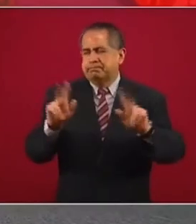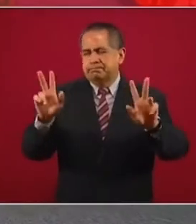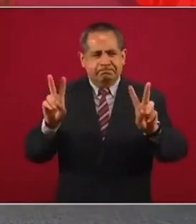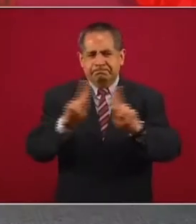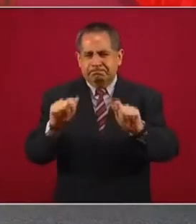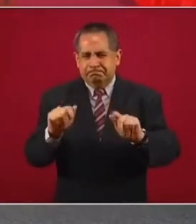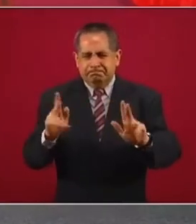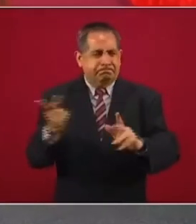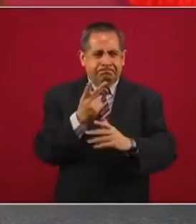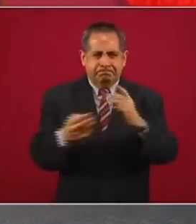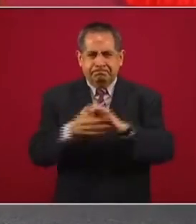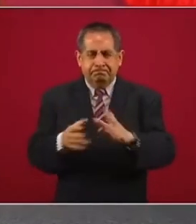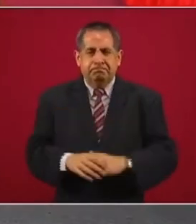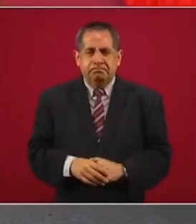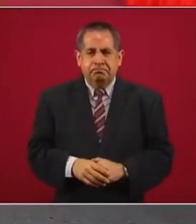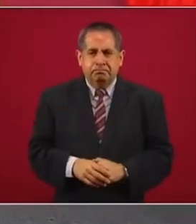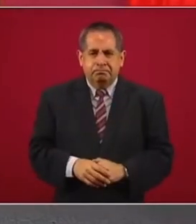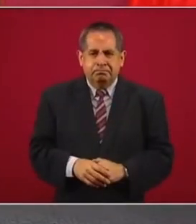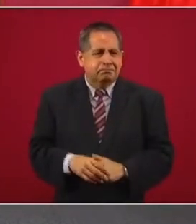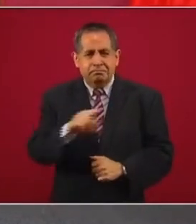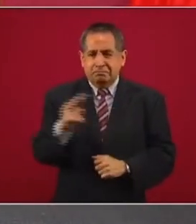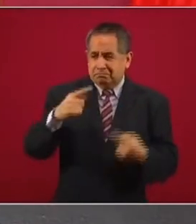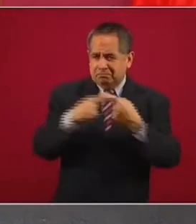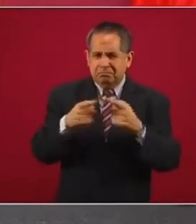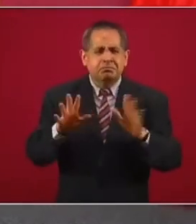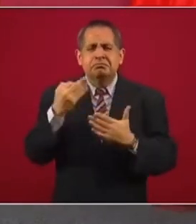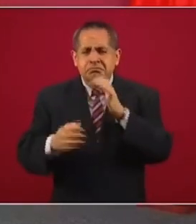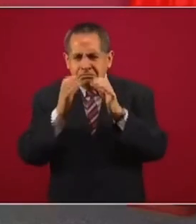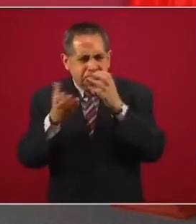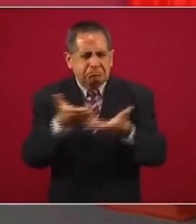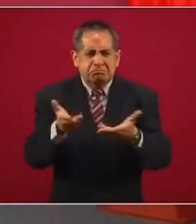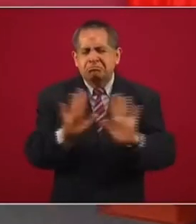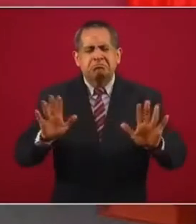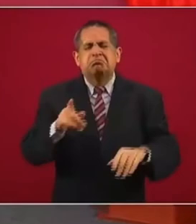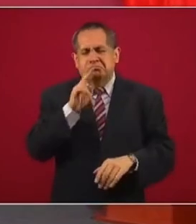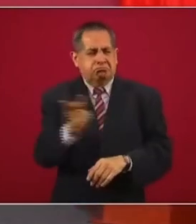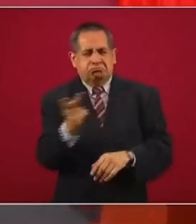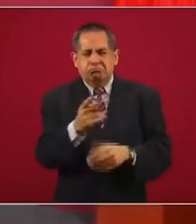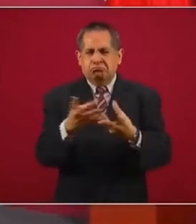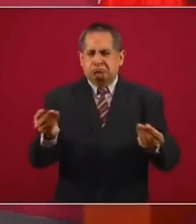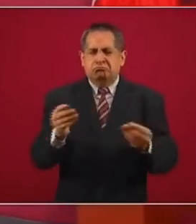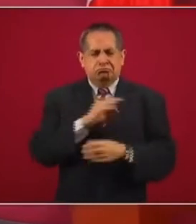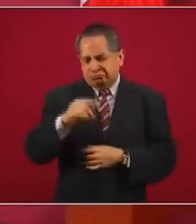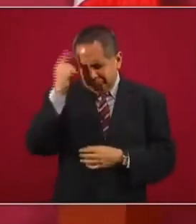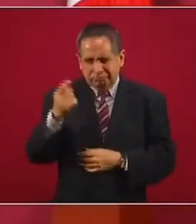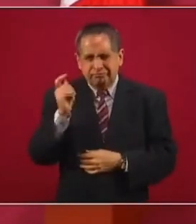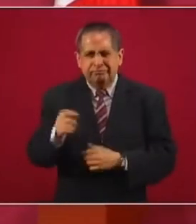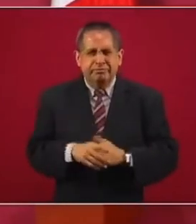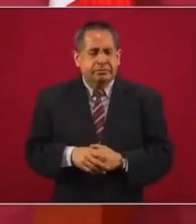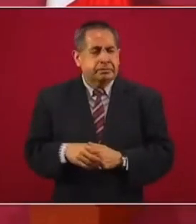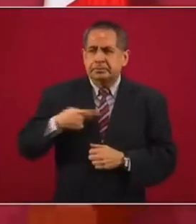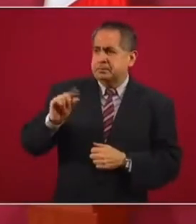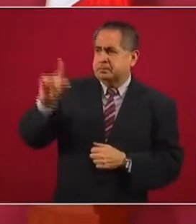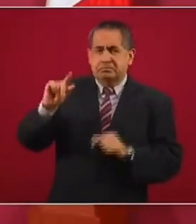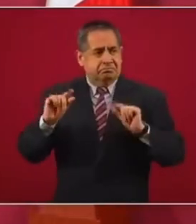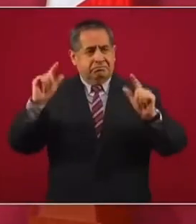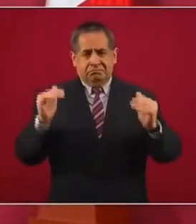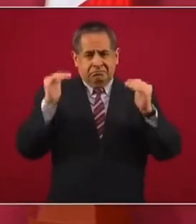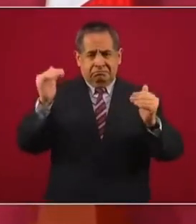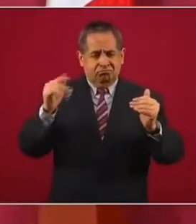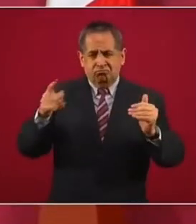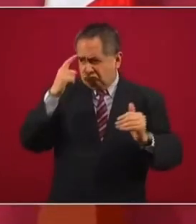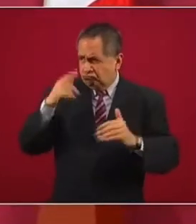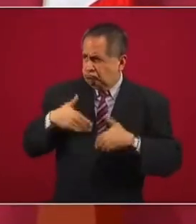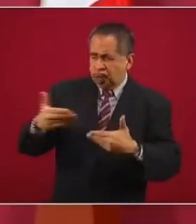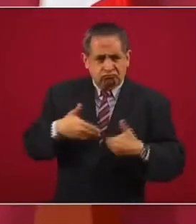sea, hay que buscar la conciliación. Puede ser falta de comunicación, pero se resuelve. Cuando se trata de personas de